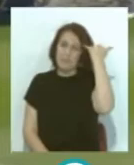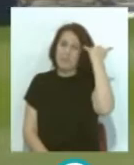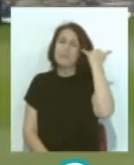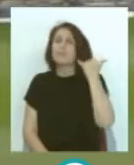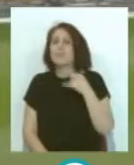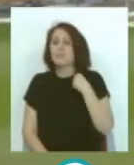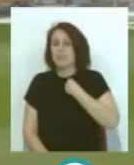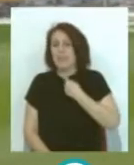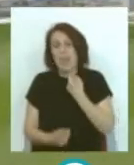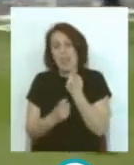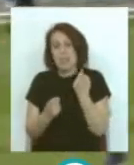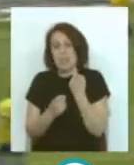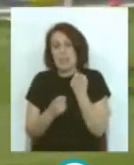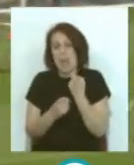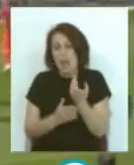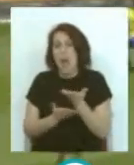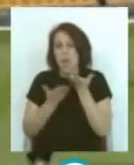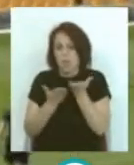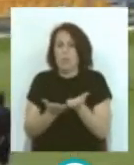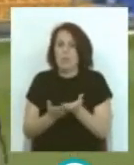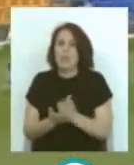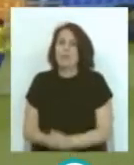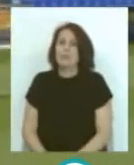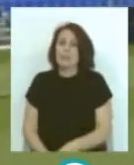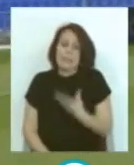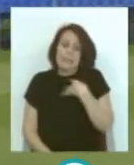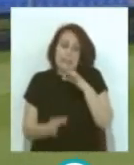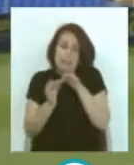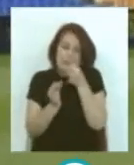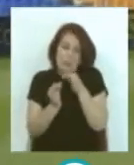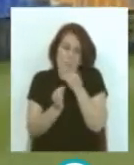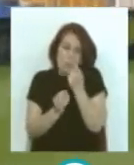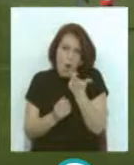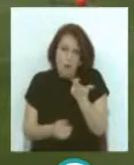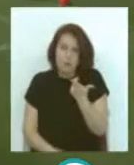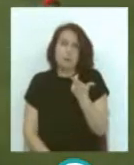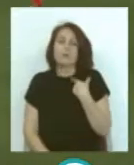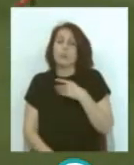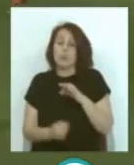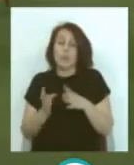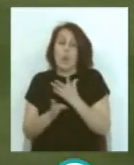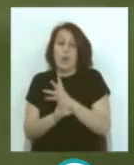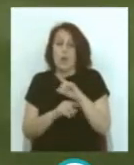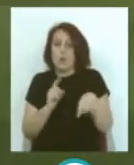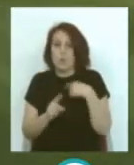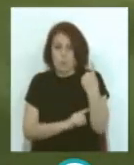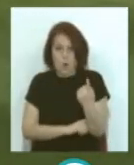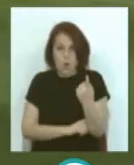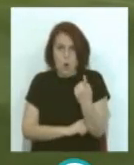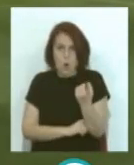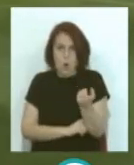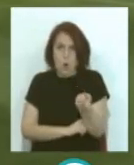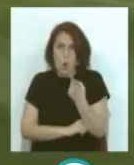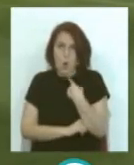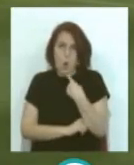que requirió la asistencia y un punto de aproximación. Afortunadamente el jugador después no perdió nunca